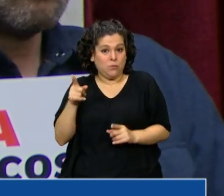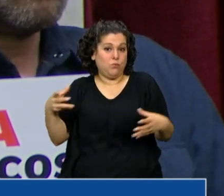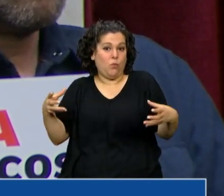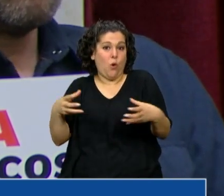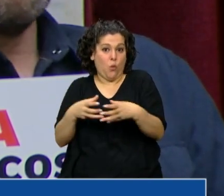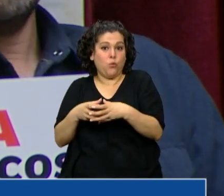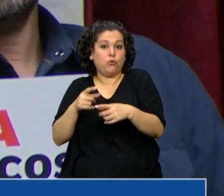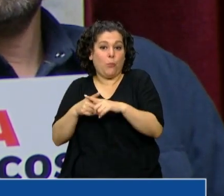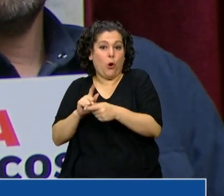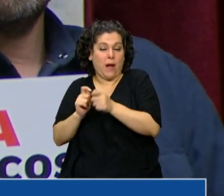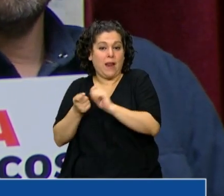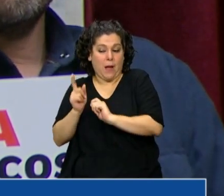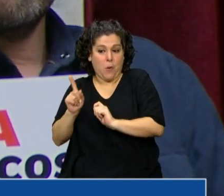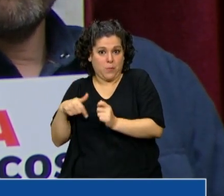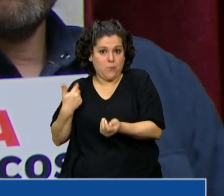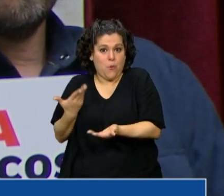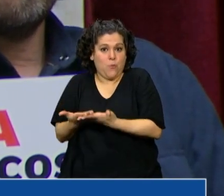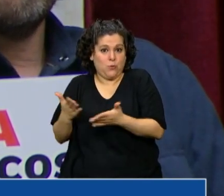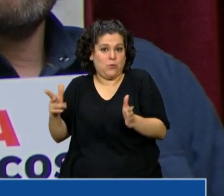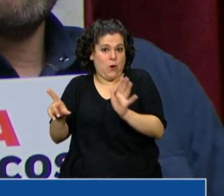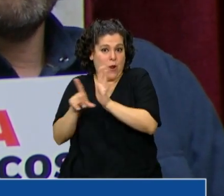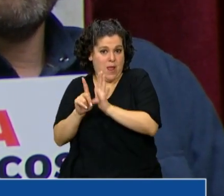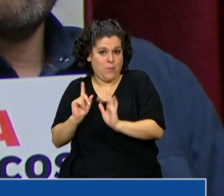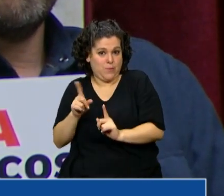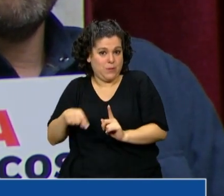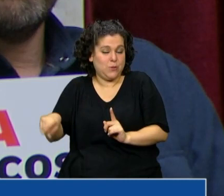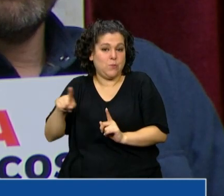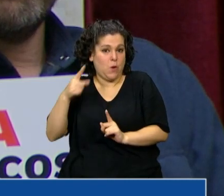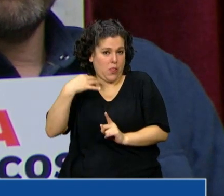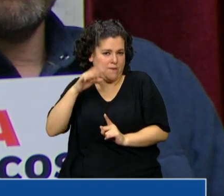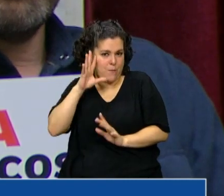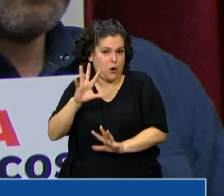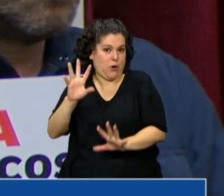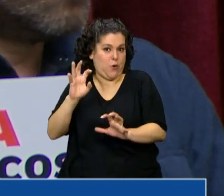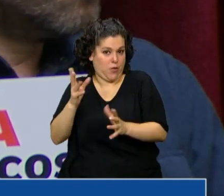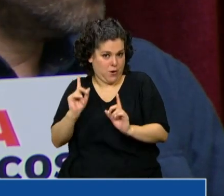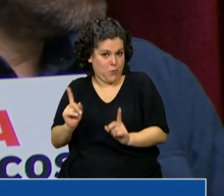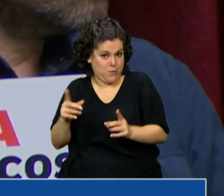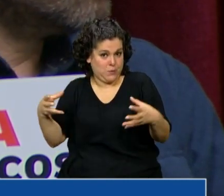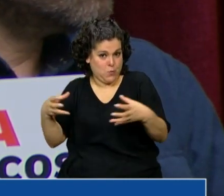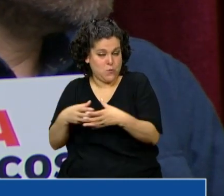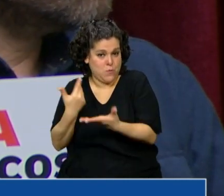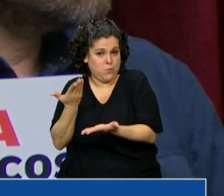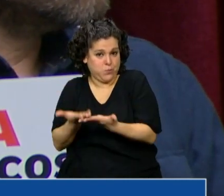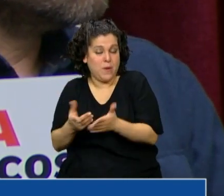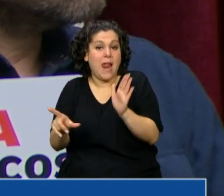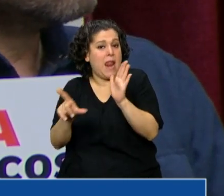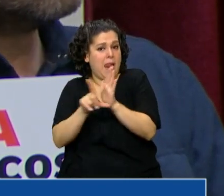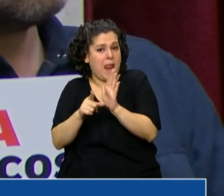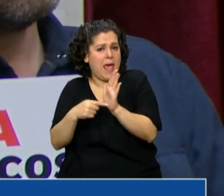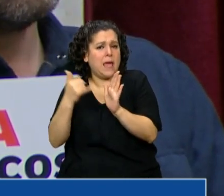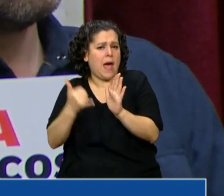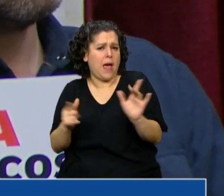Eso, digamos, vale la pena también de alguna manera recordarlo. Pero esta ley tiene